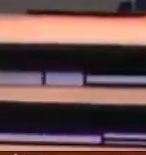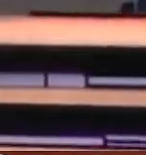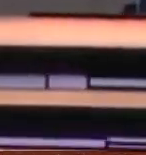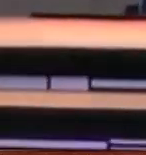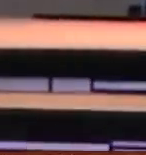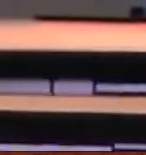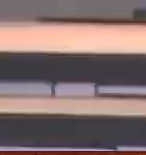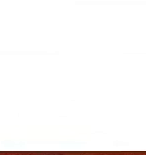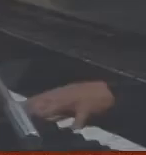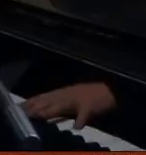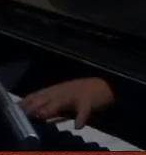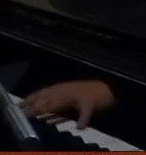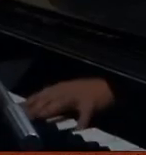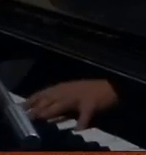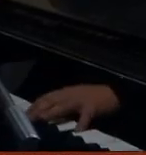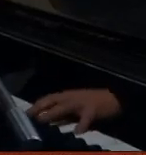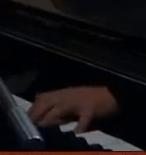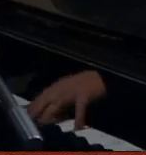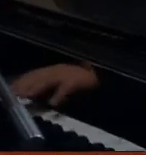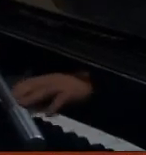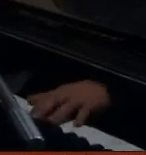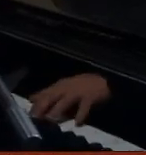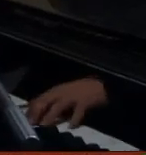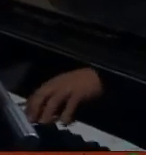países de América Latina.